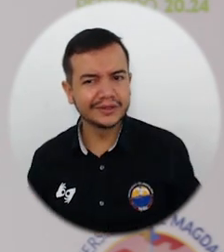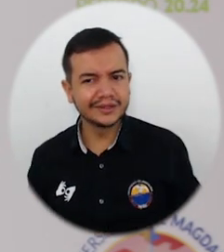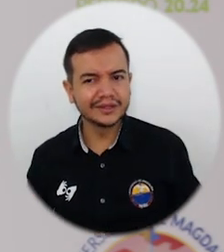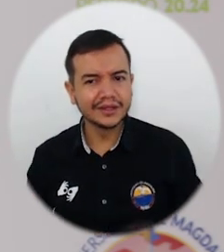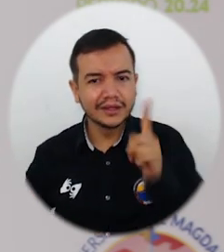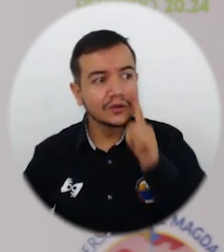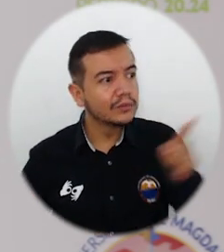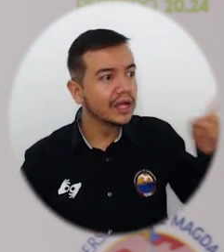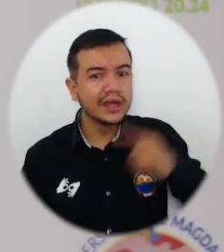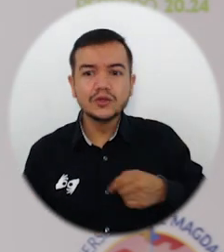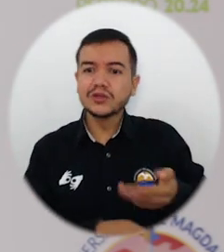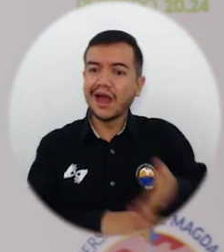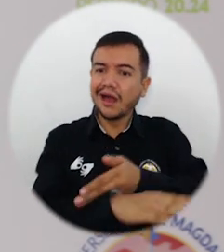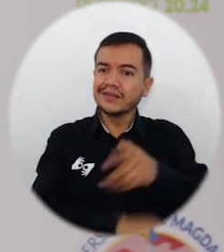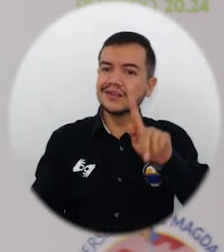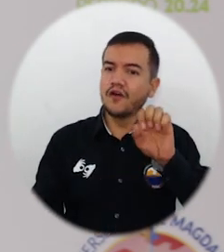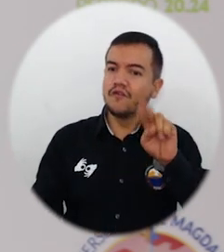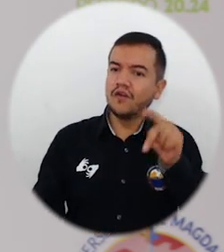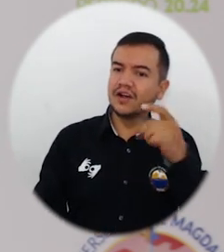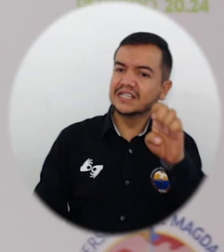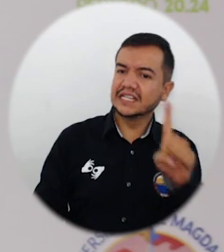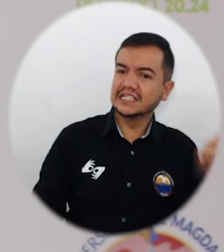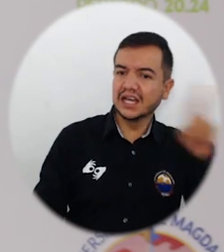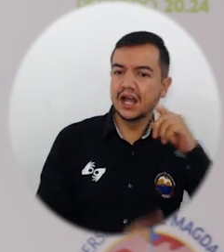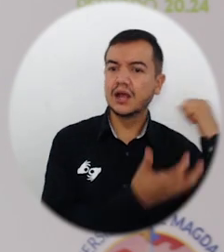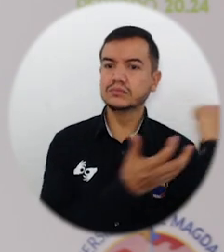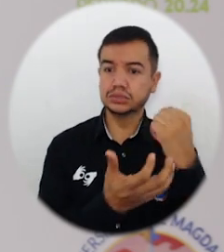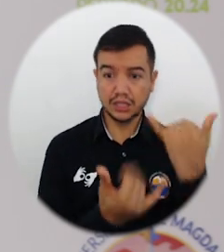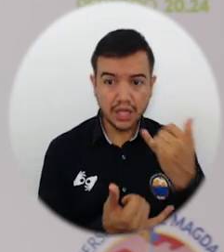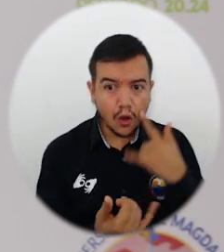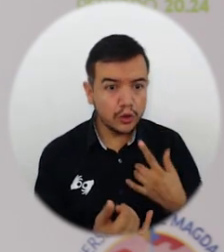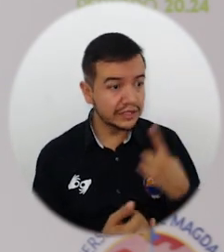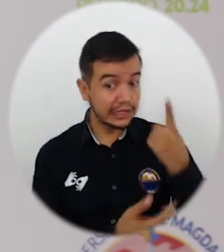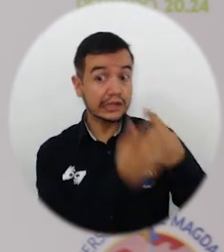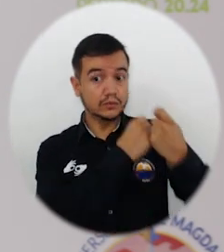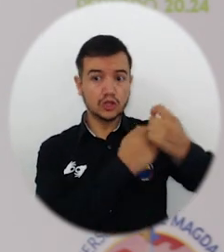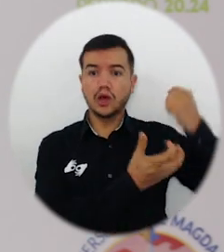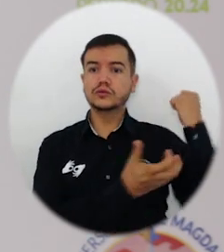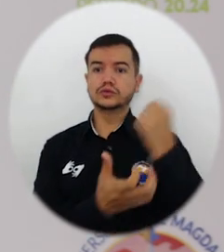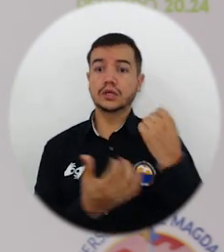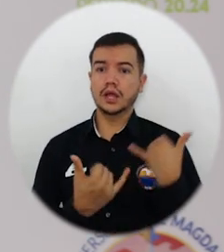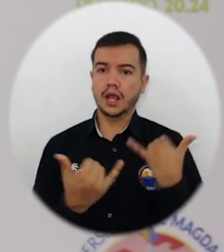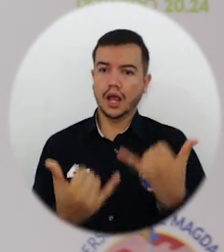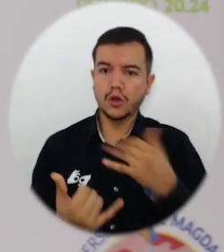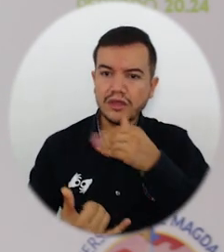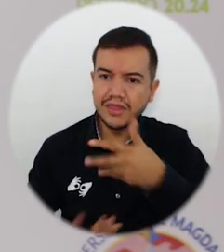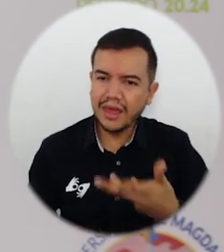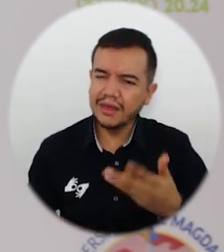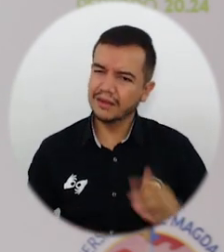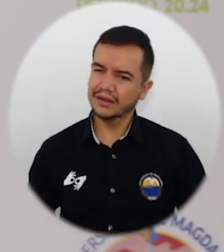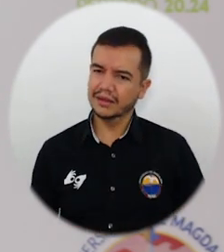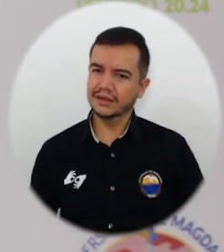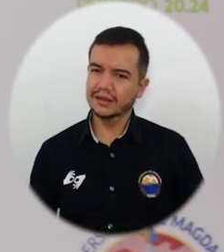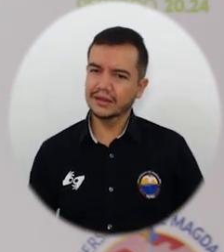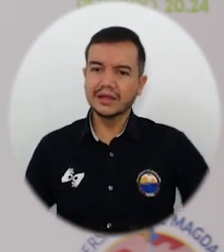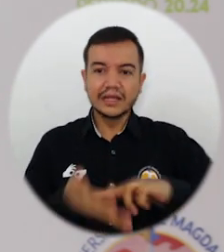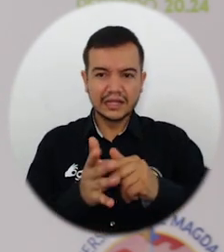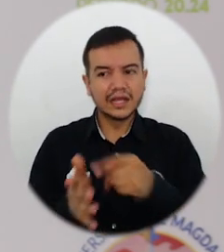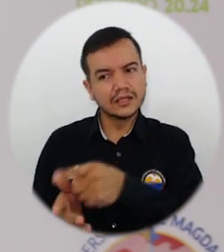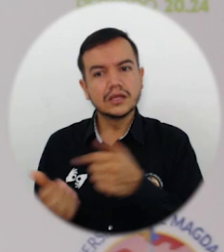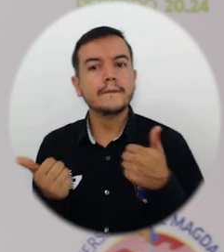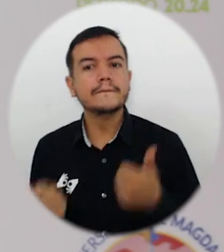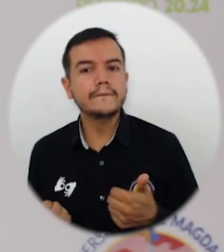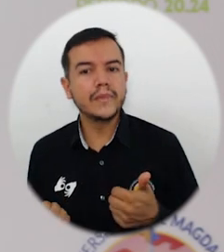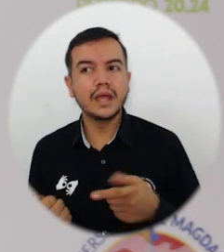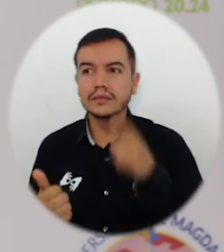ya hoy no lo tienen? Creo que aumentar la cobertura en educación superior es un desafío para todos, pero primero hay que garantizar la